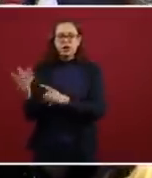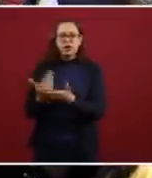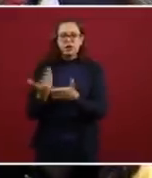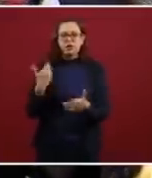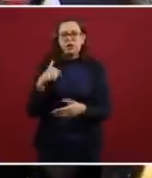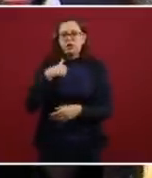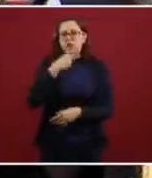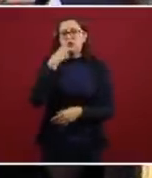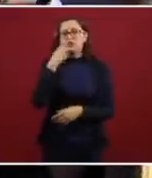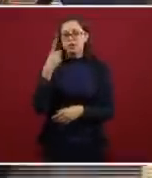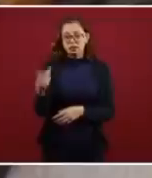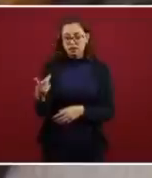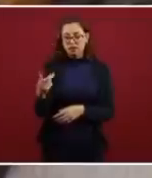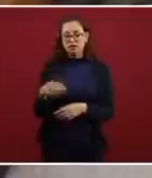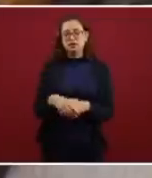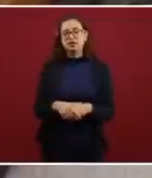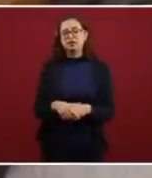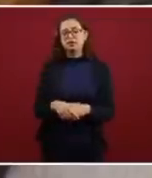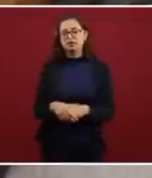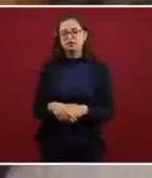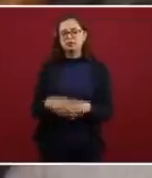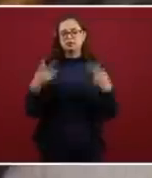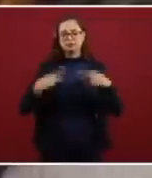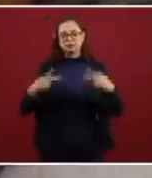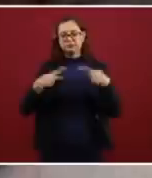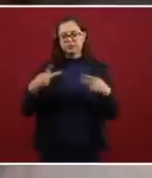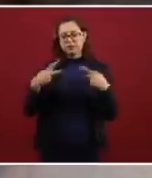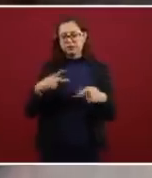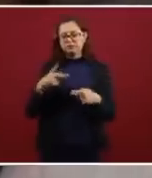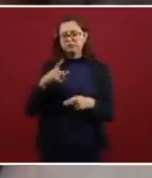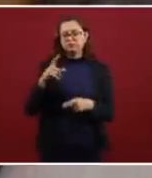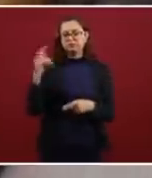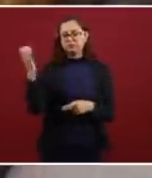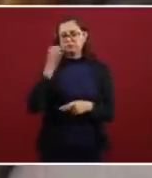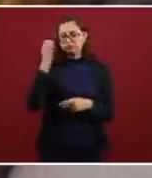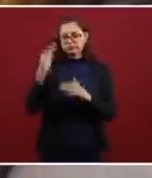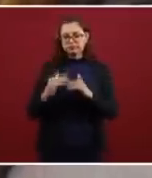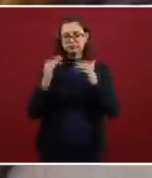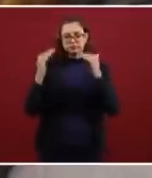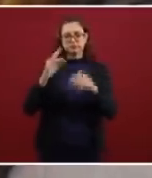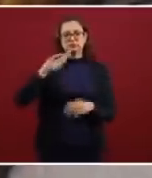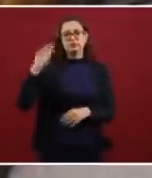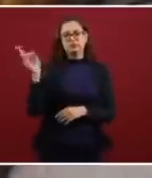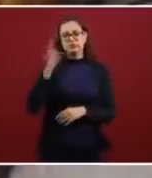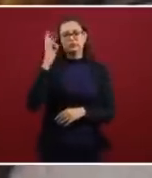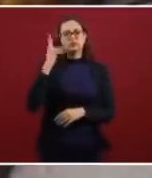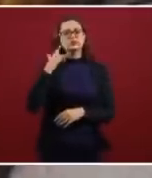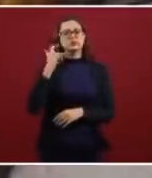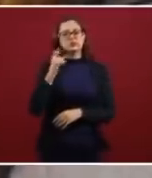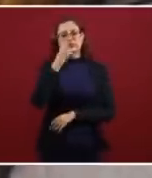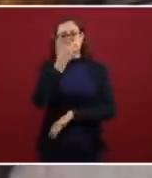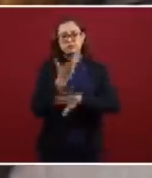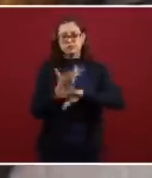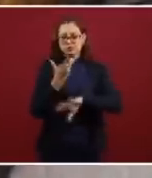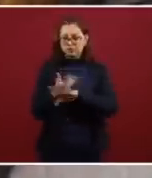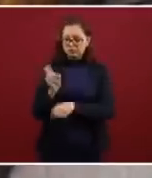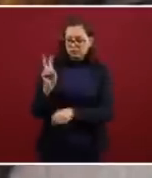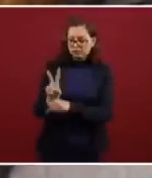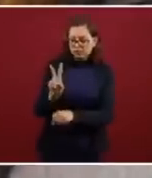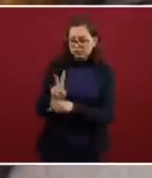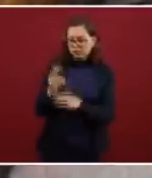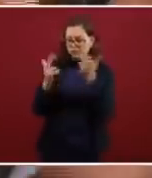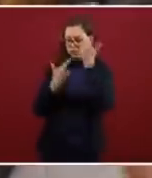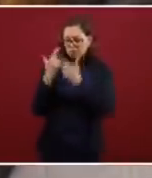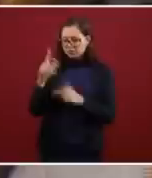días anteriores que académicos e investigadores de la Universidad de California en Estados Unidos le daban un seguimiento a su gobierno